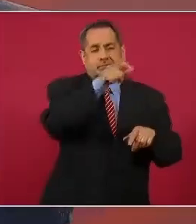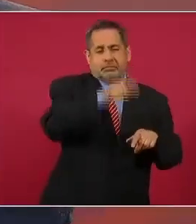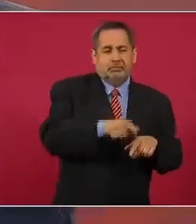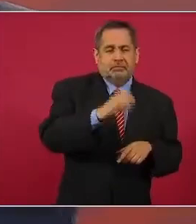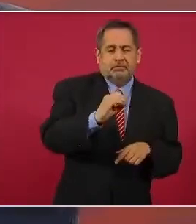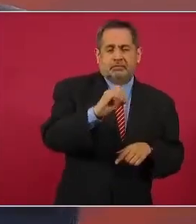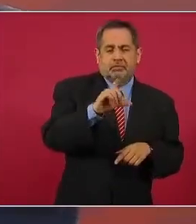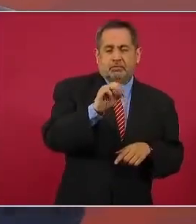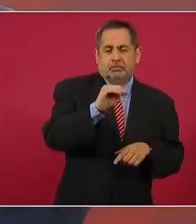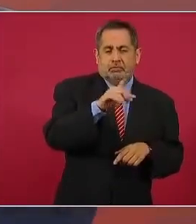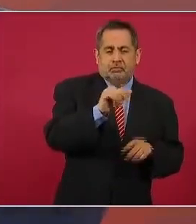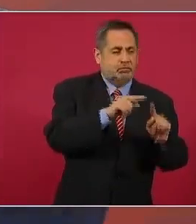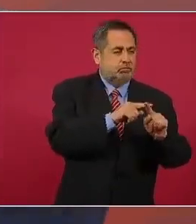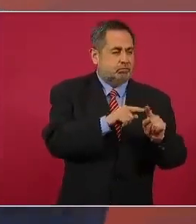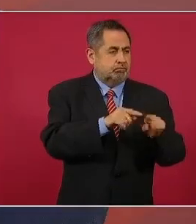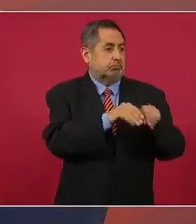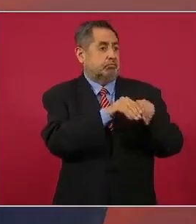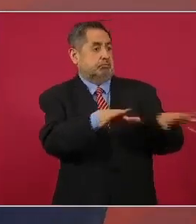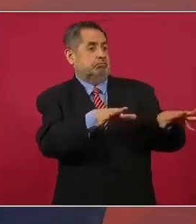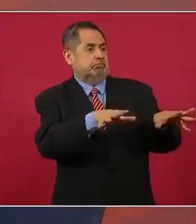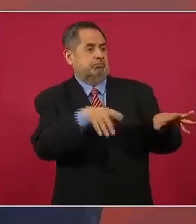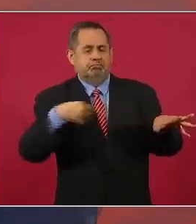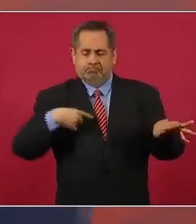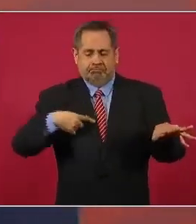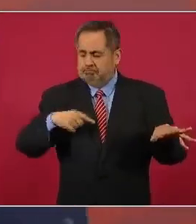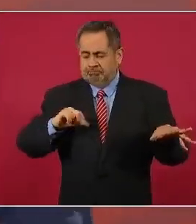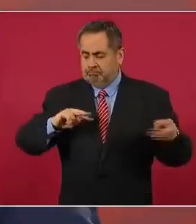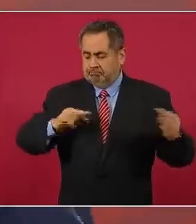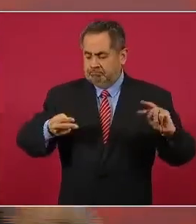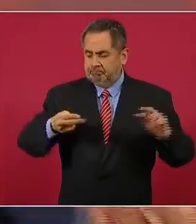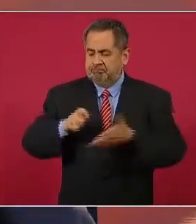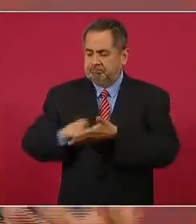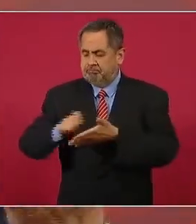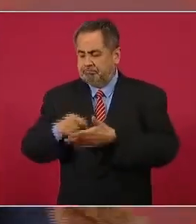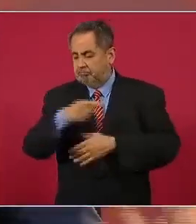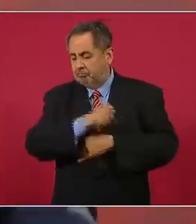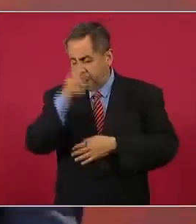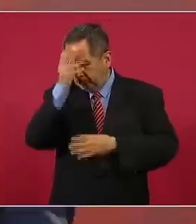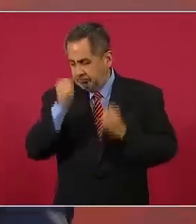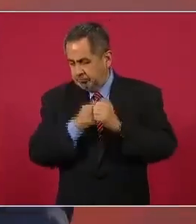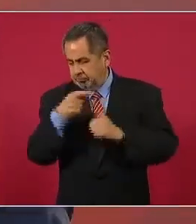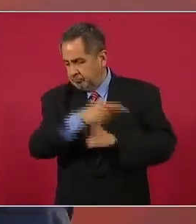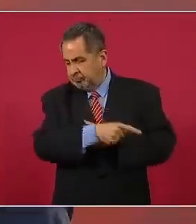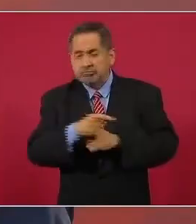esa era la contracolumna. Lo que no tiene que ver